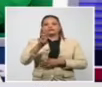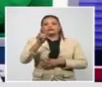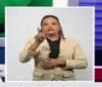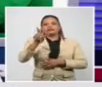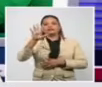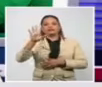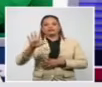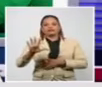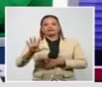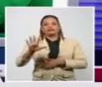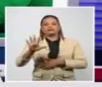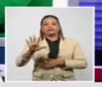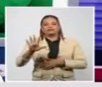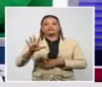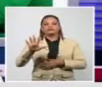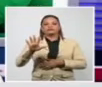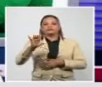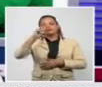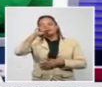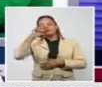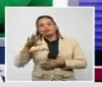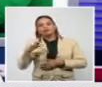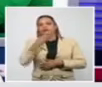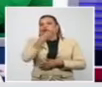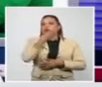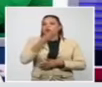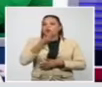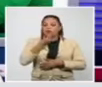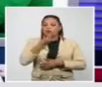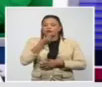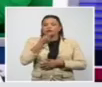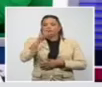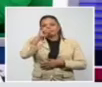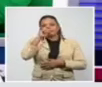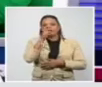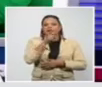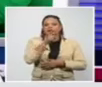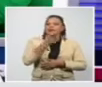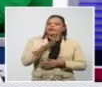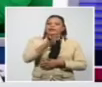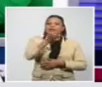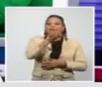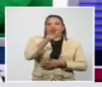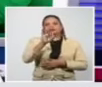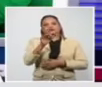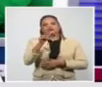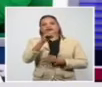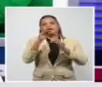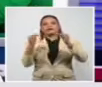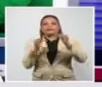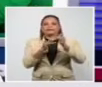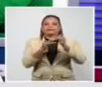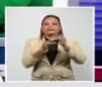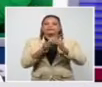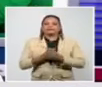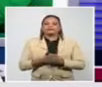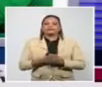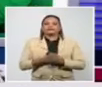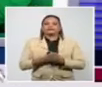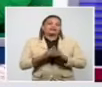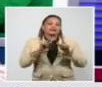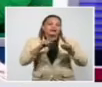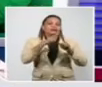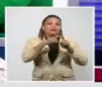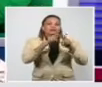3.325 niños, jóvenes en la edad de 18 y menos años de edad que han sido